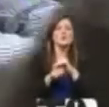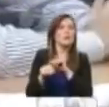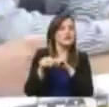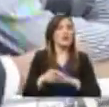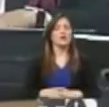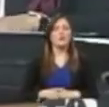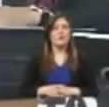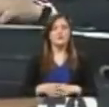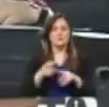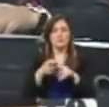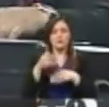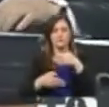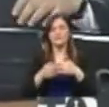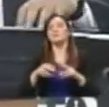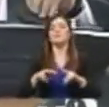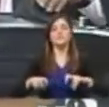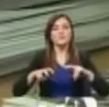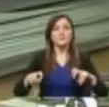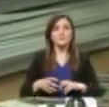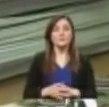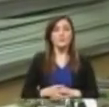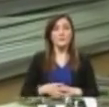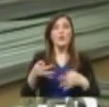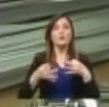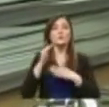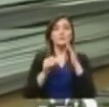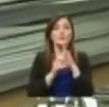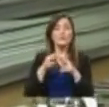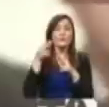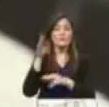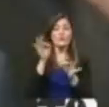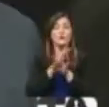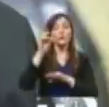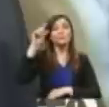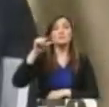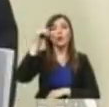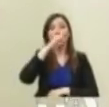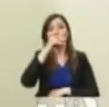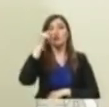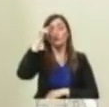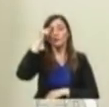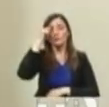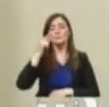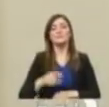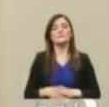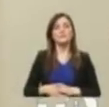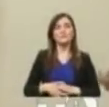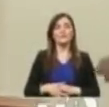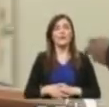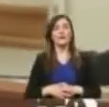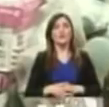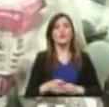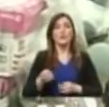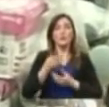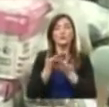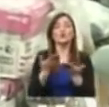forma parte de varios procesos de investigación y juicios en contra de exfuncionarios del gobierno de Rafael Correa. Se trata de información